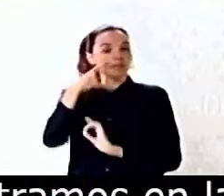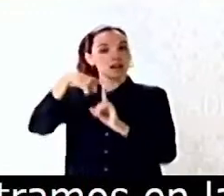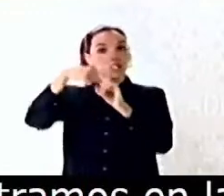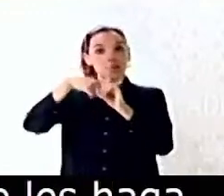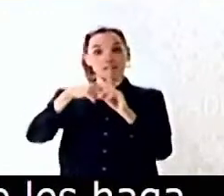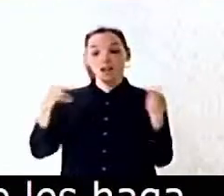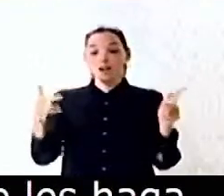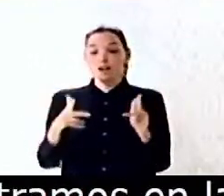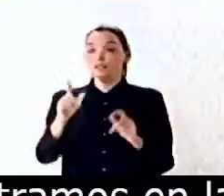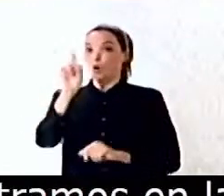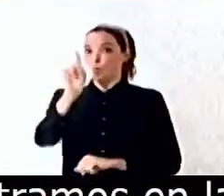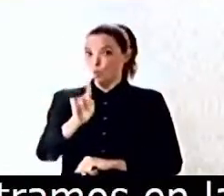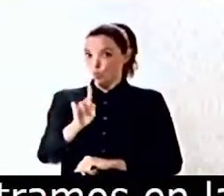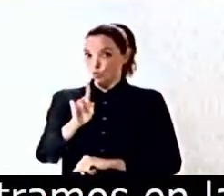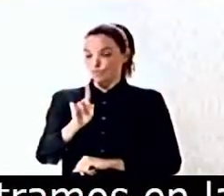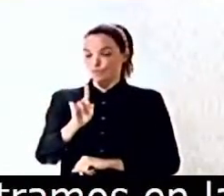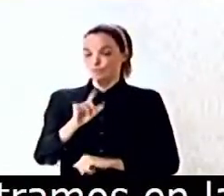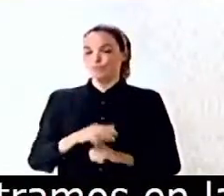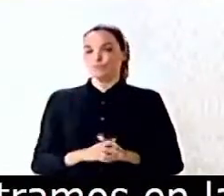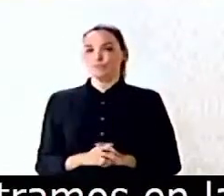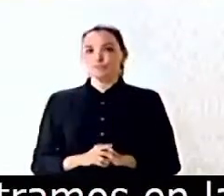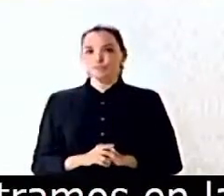1,